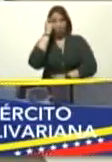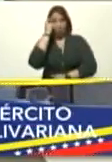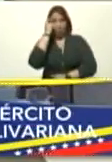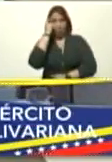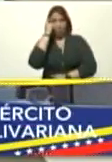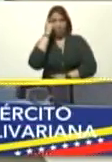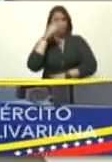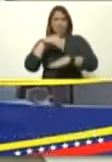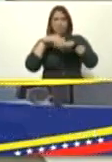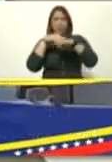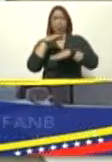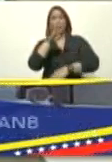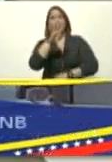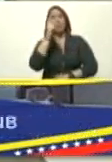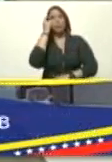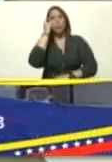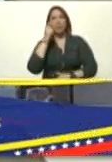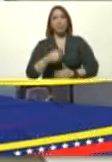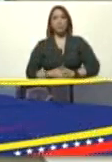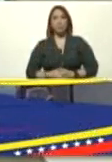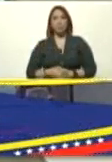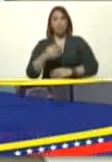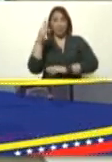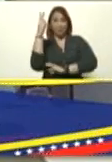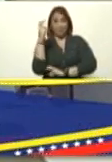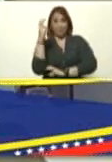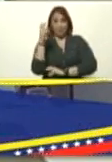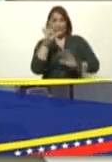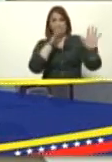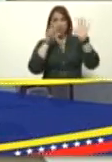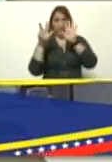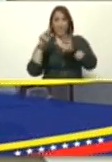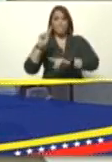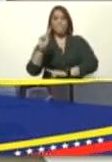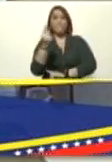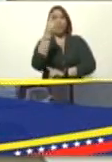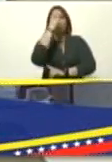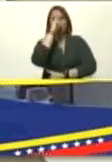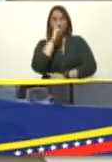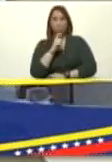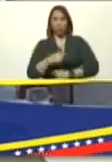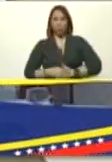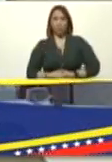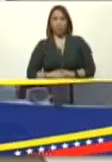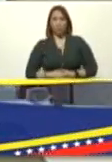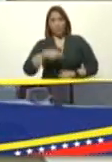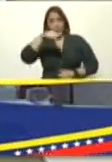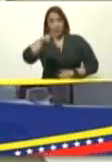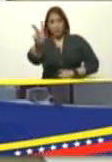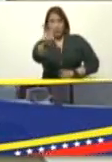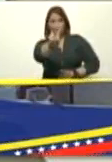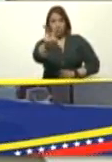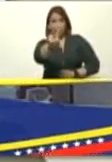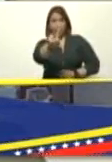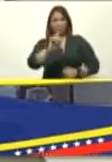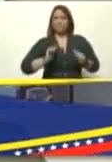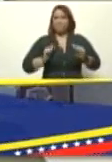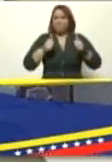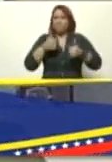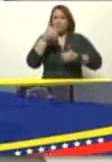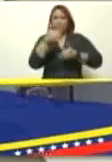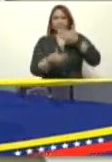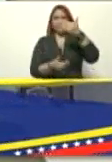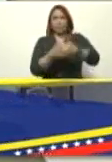cuatro días, el viernes 18 se cumplió el primer año en que en Venezuela empezó el proceso